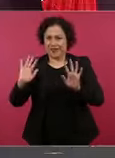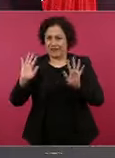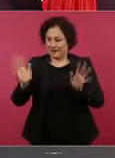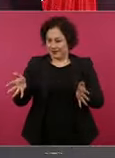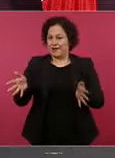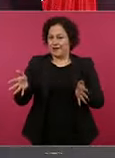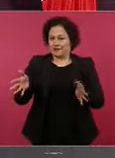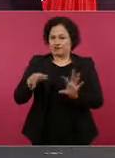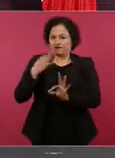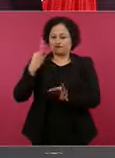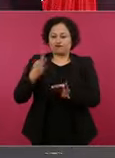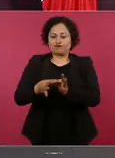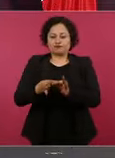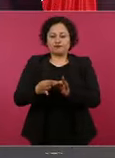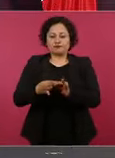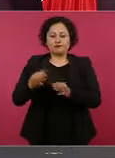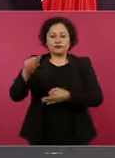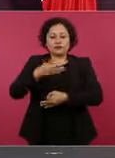tenemos todo esto